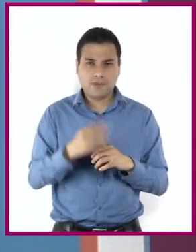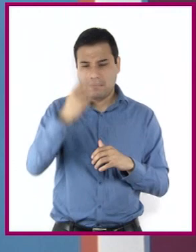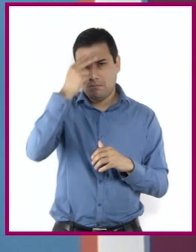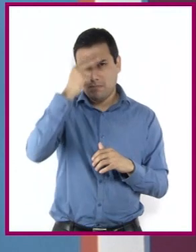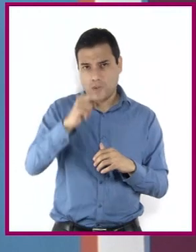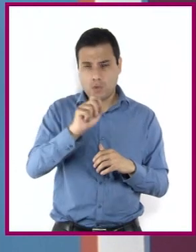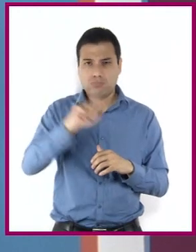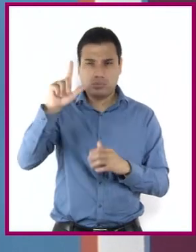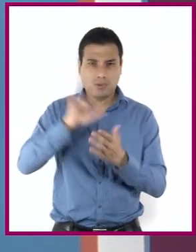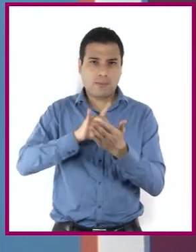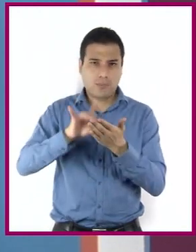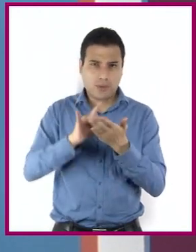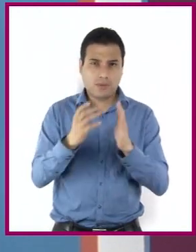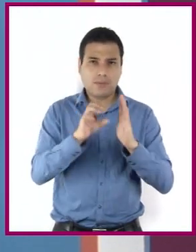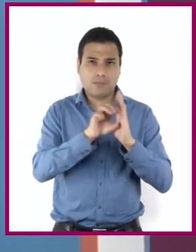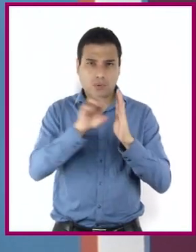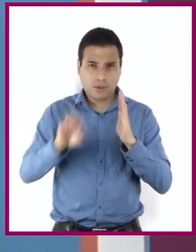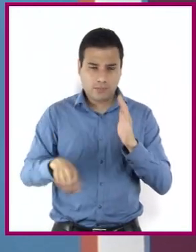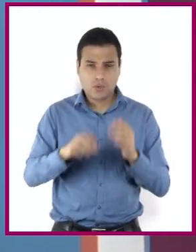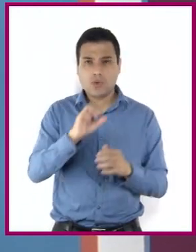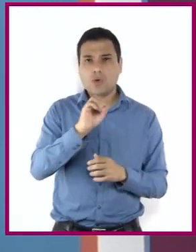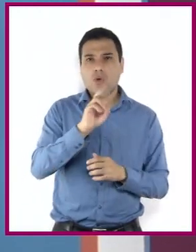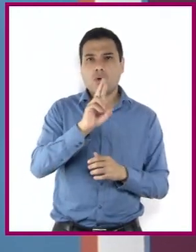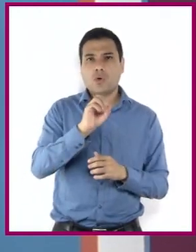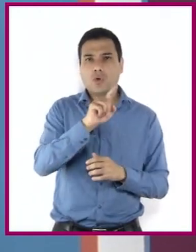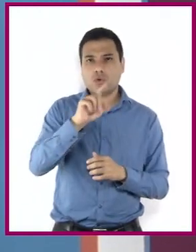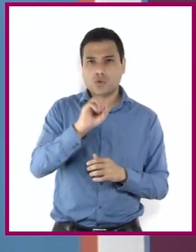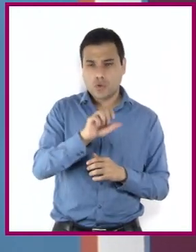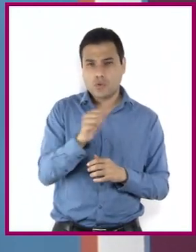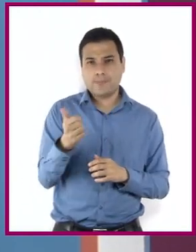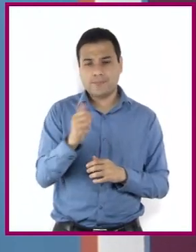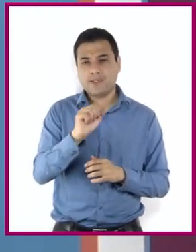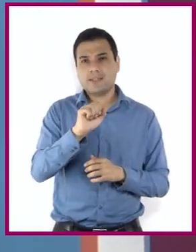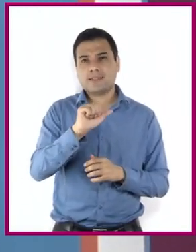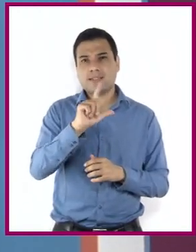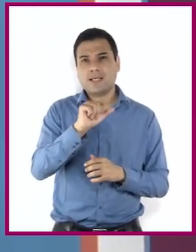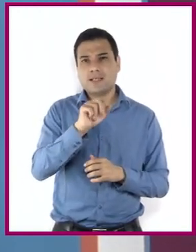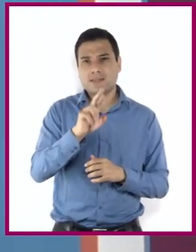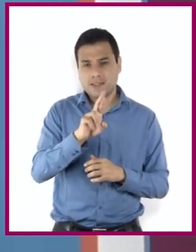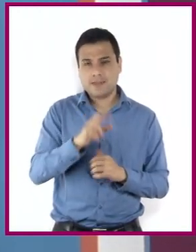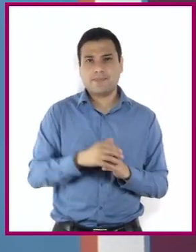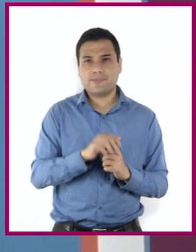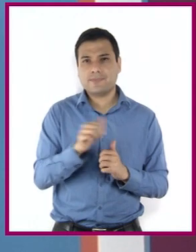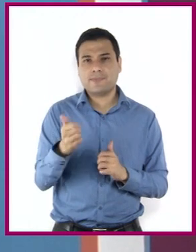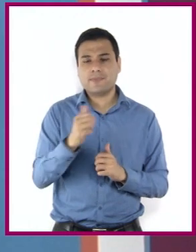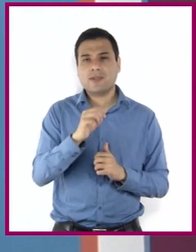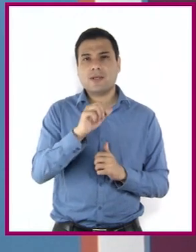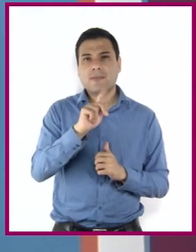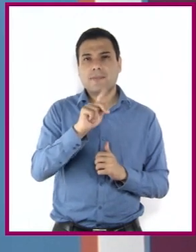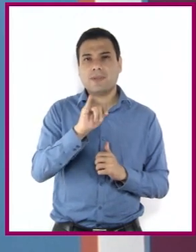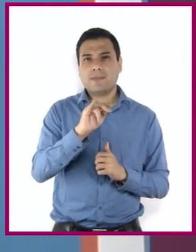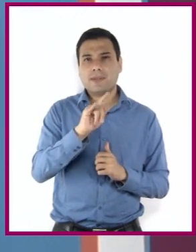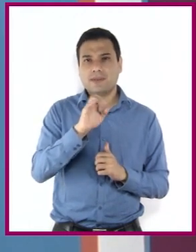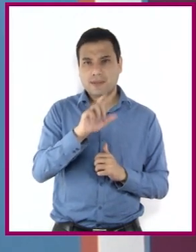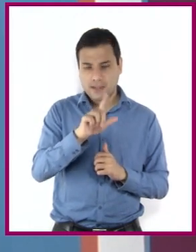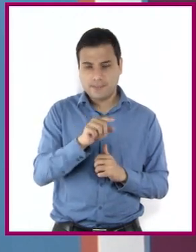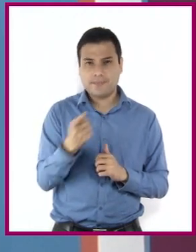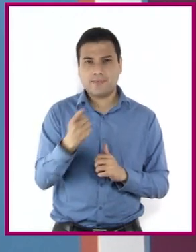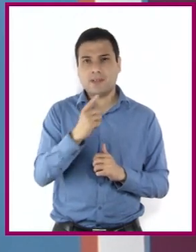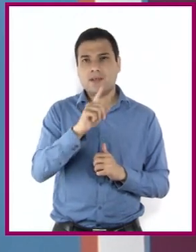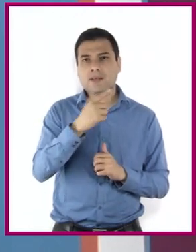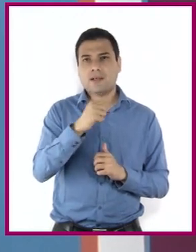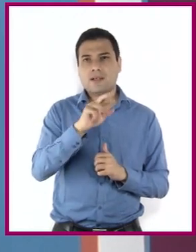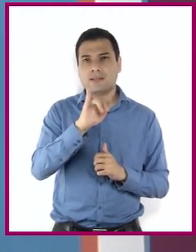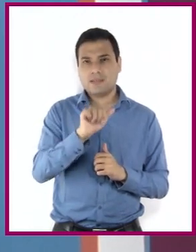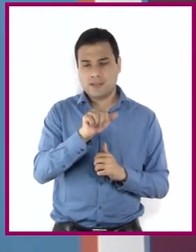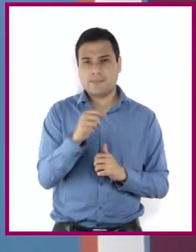como Manuel Orozco Iberra, José Salazar Ilarregui, Francisco Pimentel, Joaquín